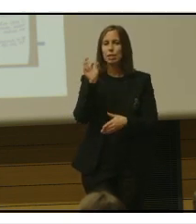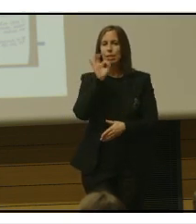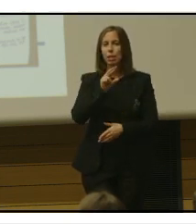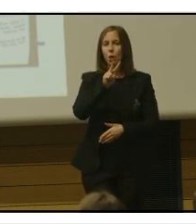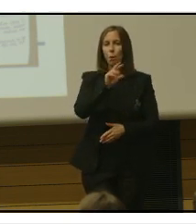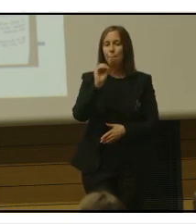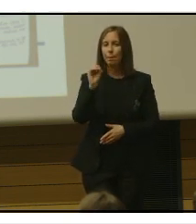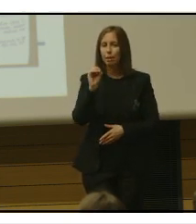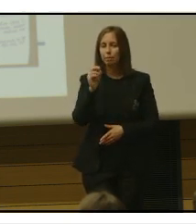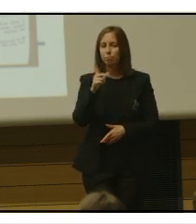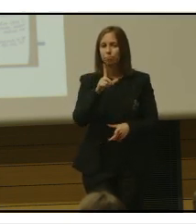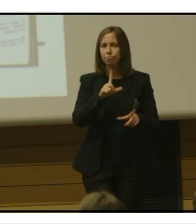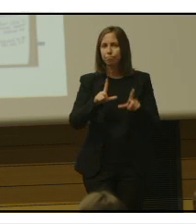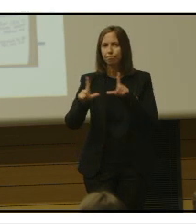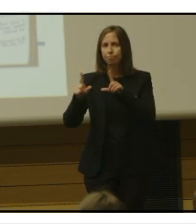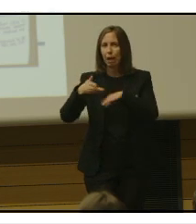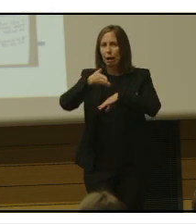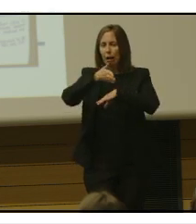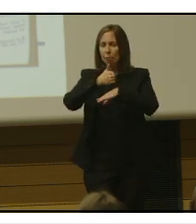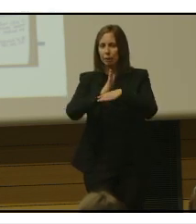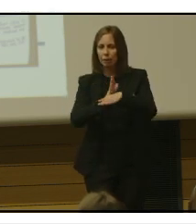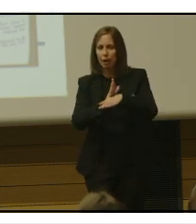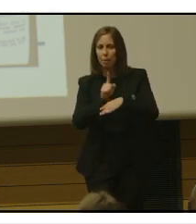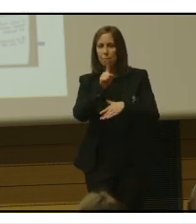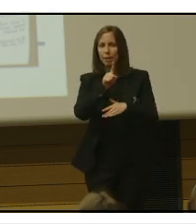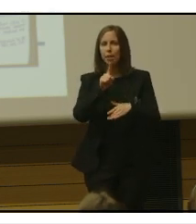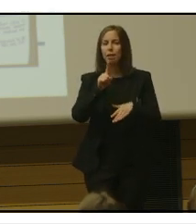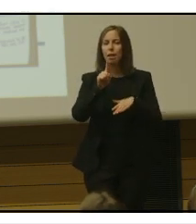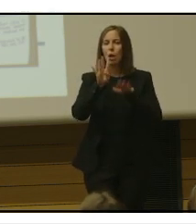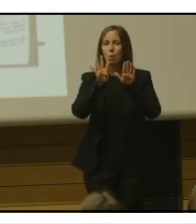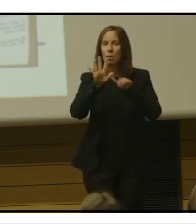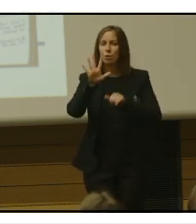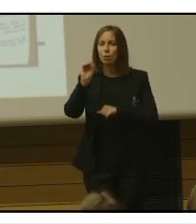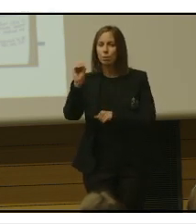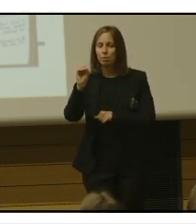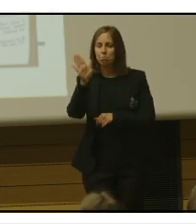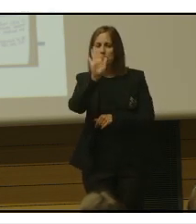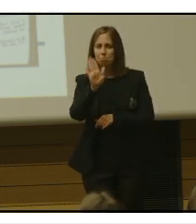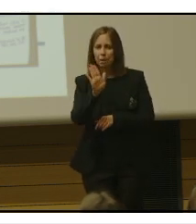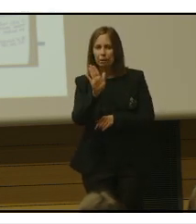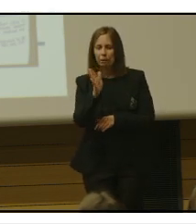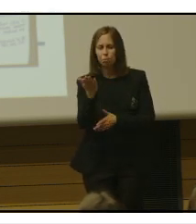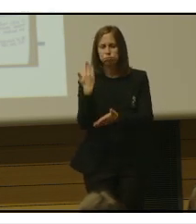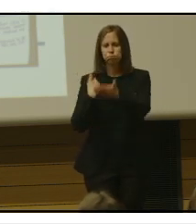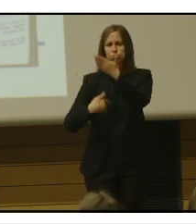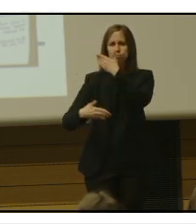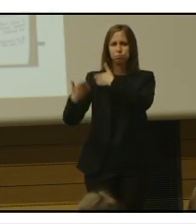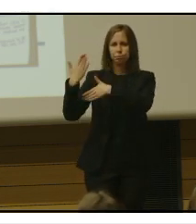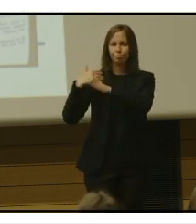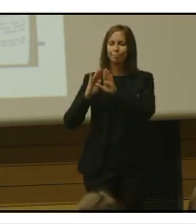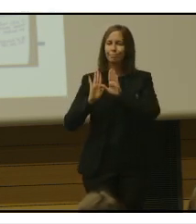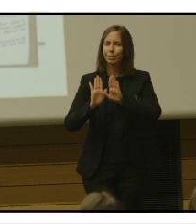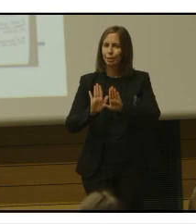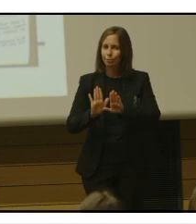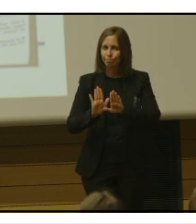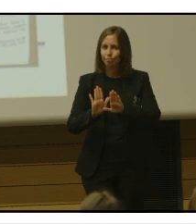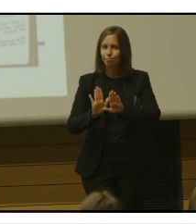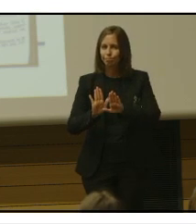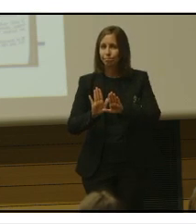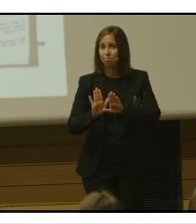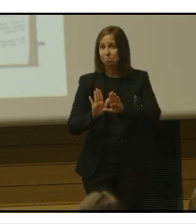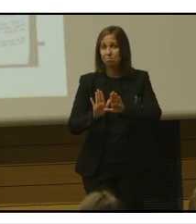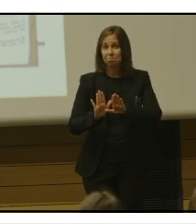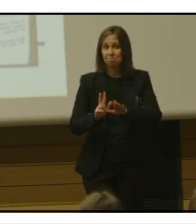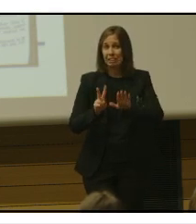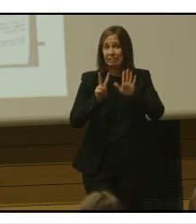y nos vamos a ir a mitades del siglo XX, año 1950. Parece que fue hace muchísimo tiempo, pero bueno, no